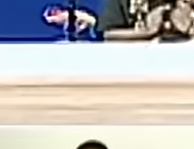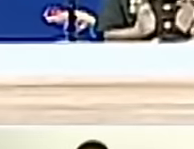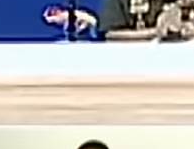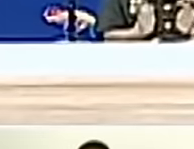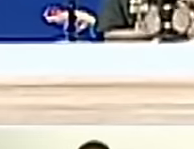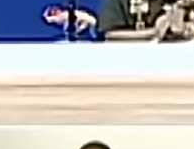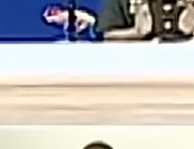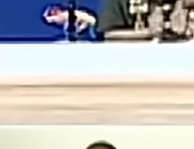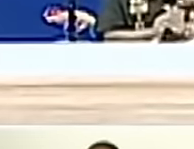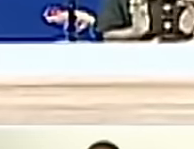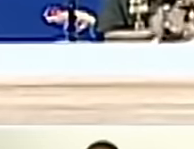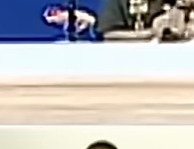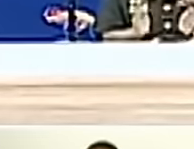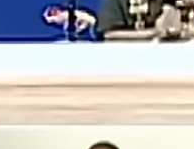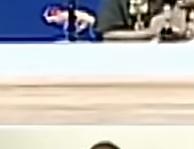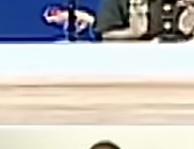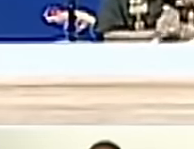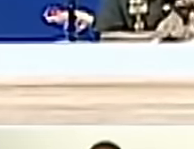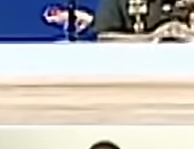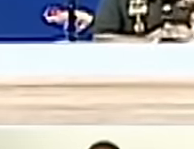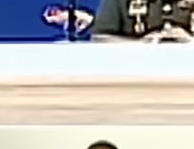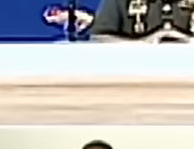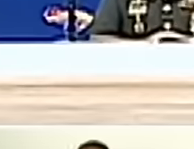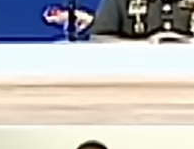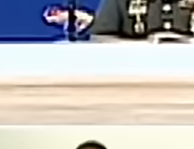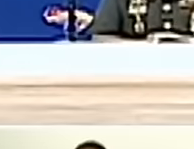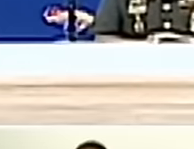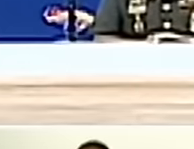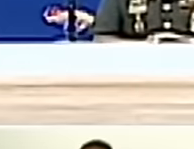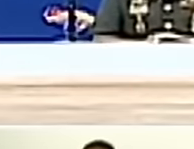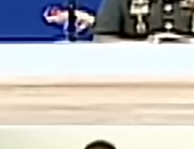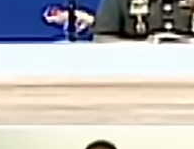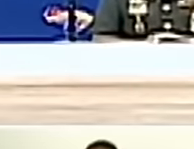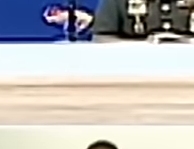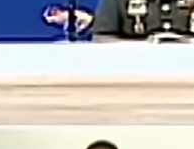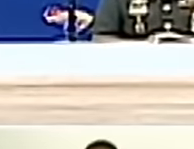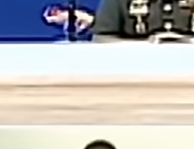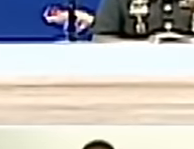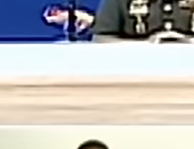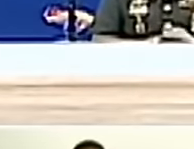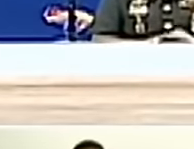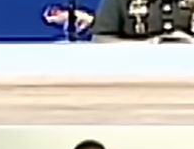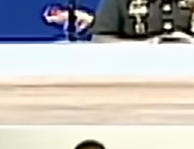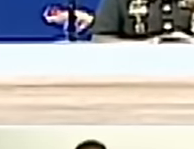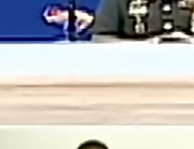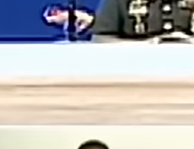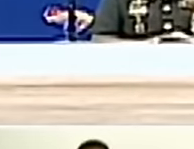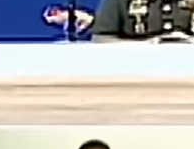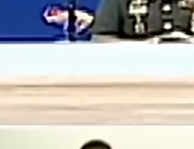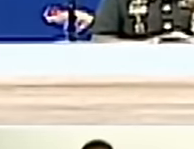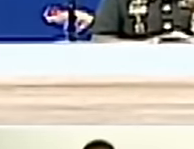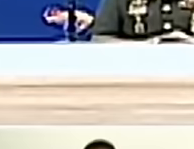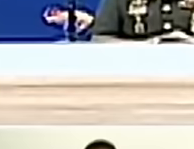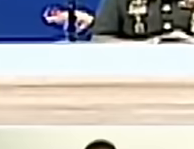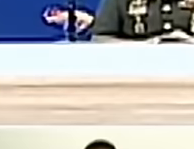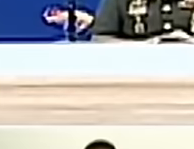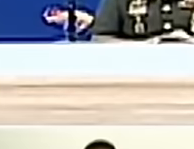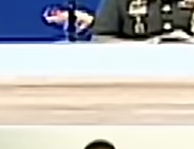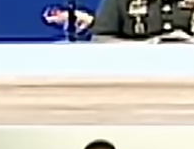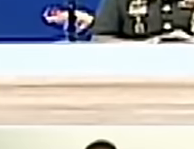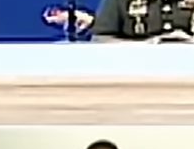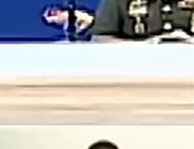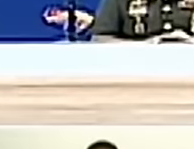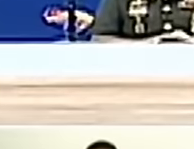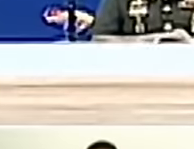para recuperar la Guayana Esequiba. Doctor, diputado, bienvenido. Prepárese para que aporte